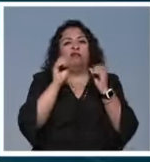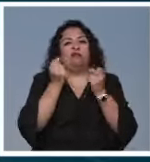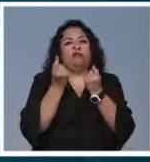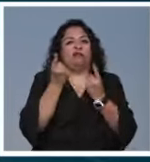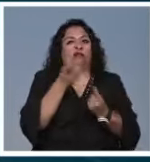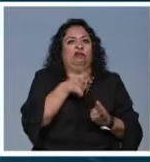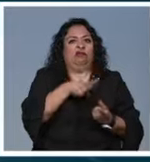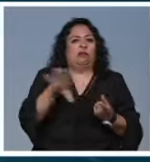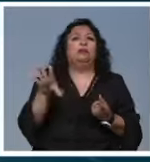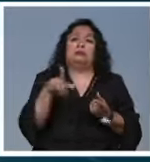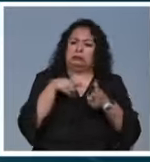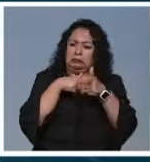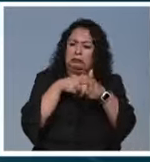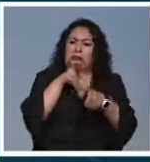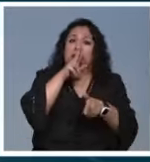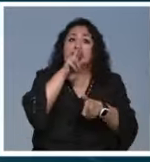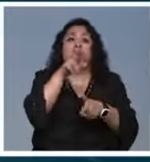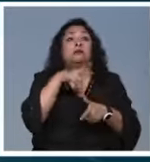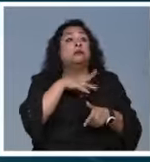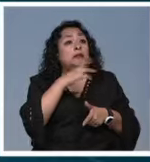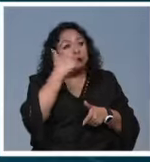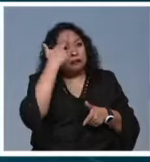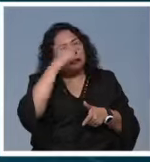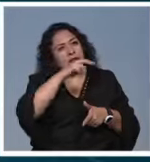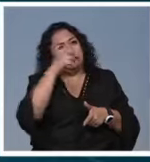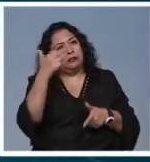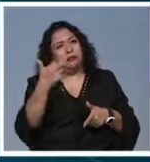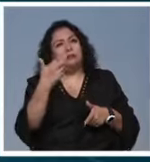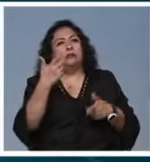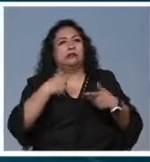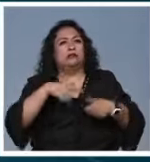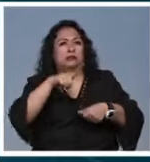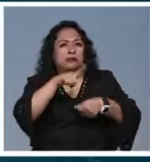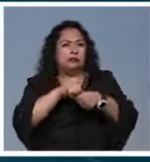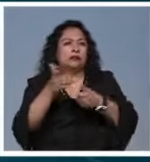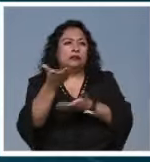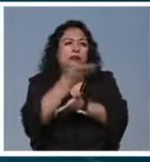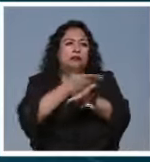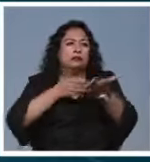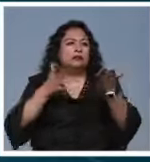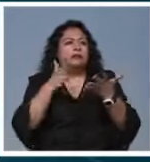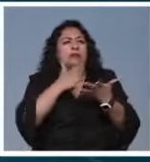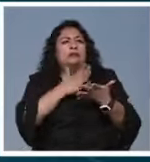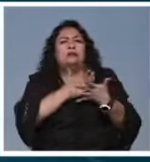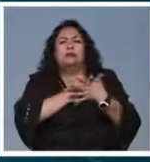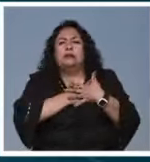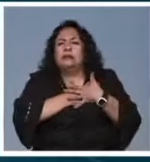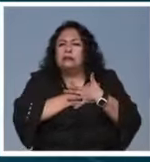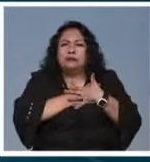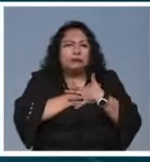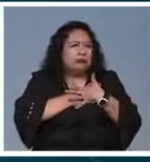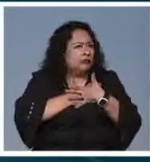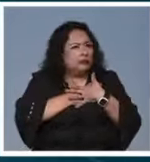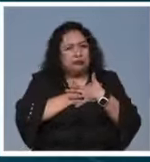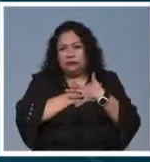dando frutos. Yo lo recuerdo por cosas más personales. Compartíamos una pasión